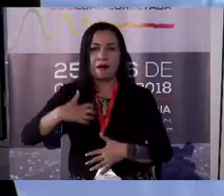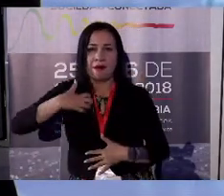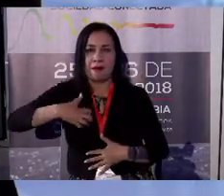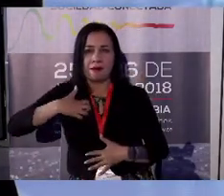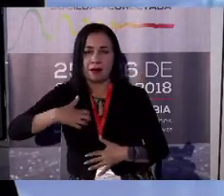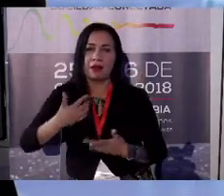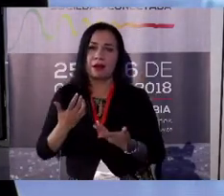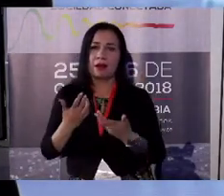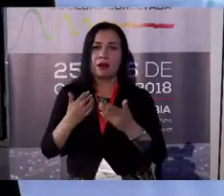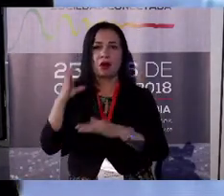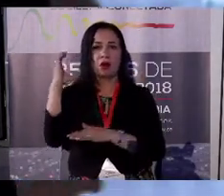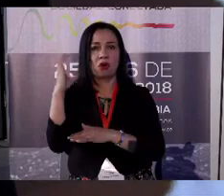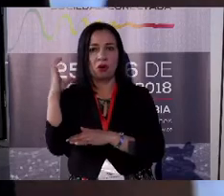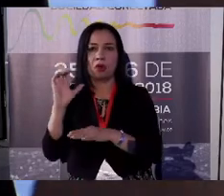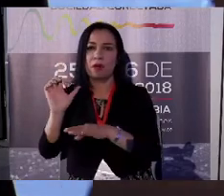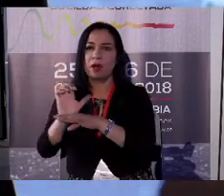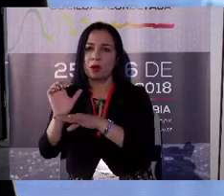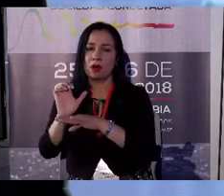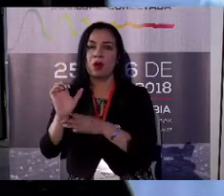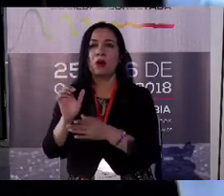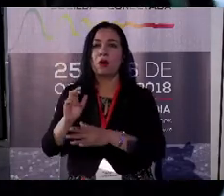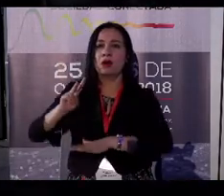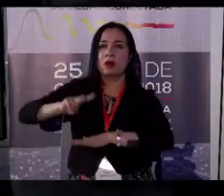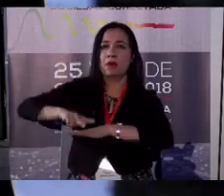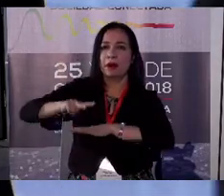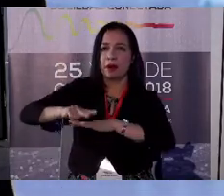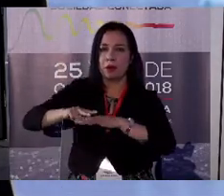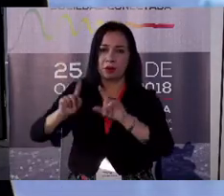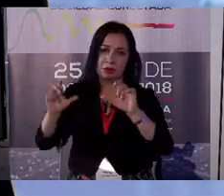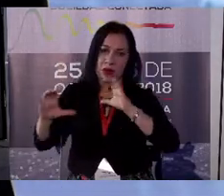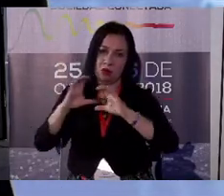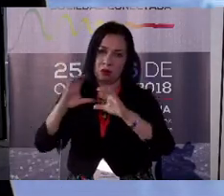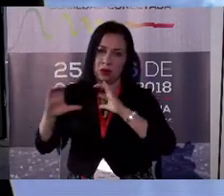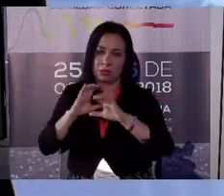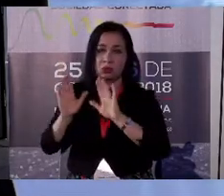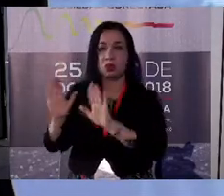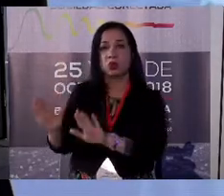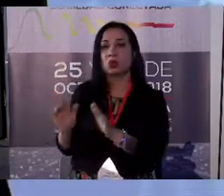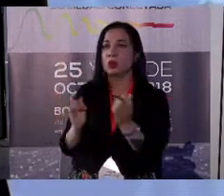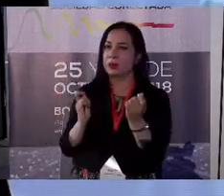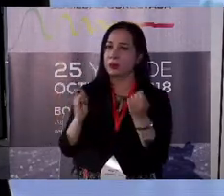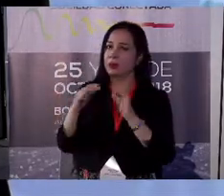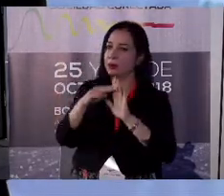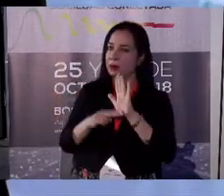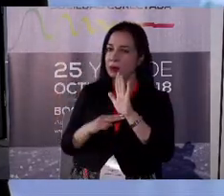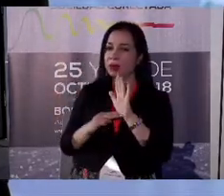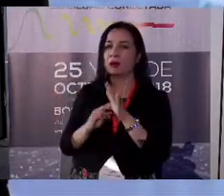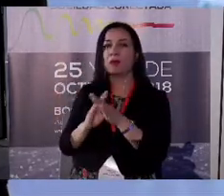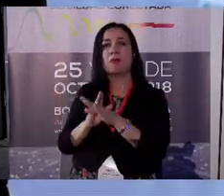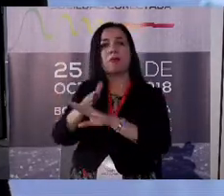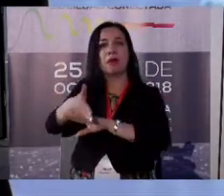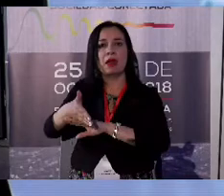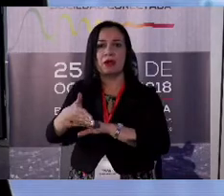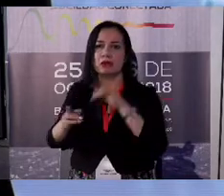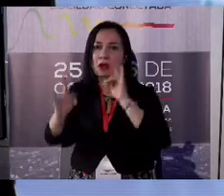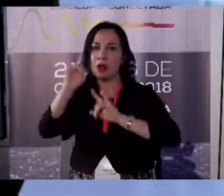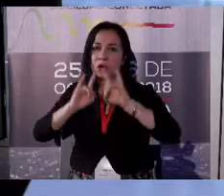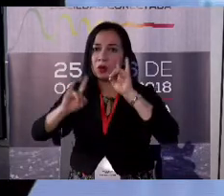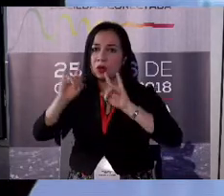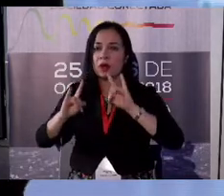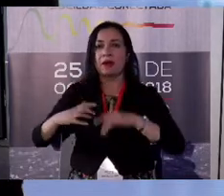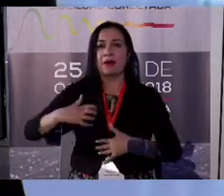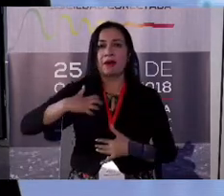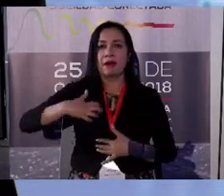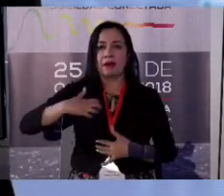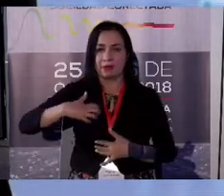Colombia, Ecuador y Paraguay, la regulación de medios audiovisuales en Argentina y de economía digital en Argentina y Colombia. Es